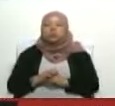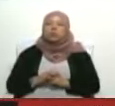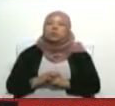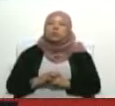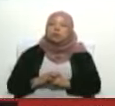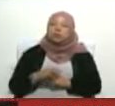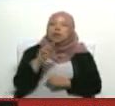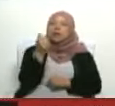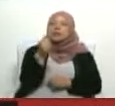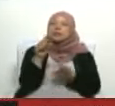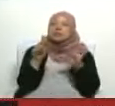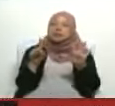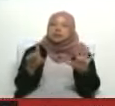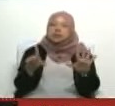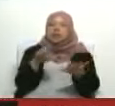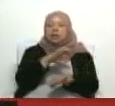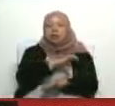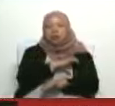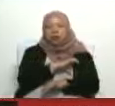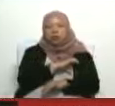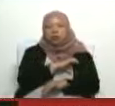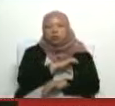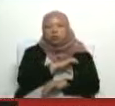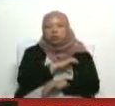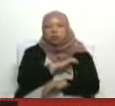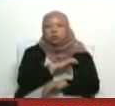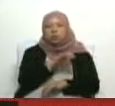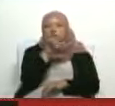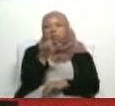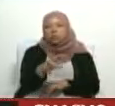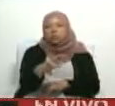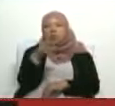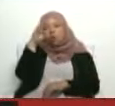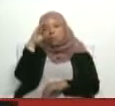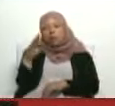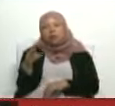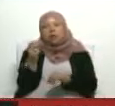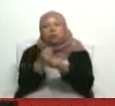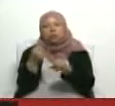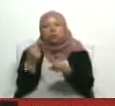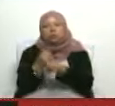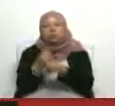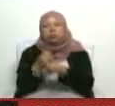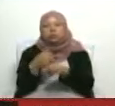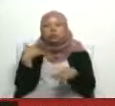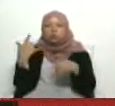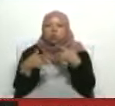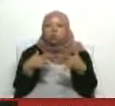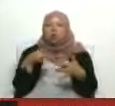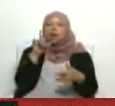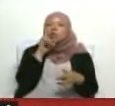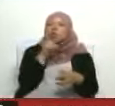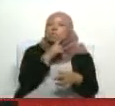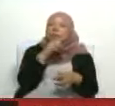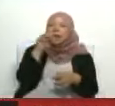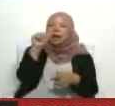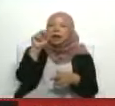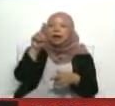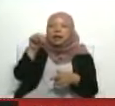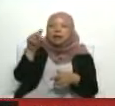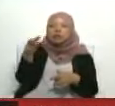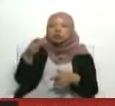el 16 de enero del ex oficial Ángelo Heredia. De